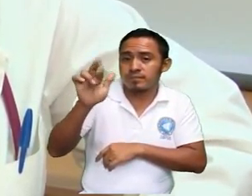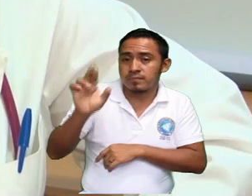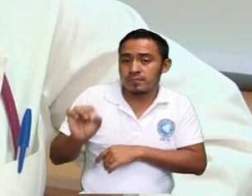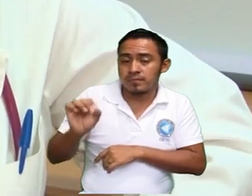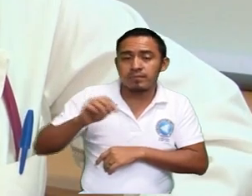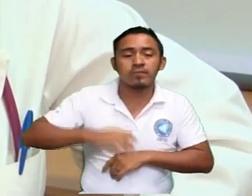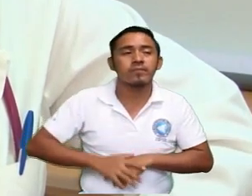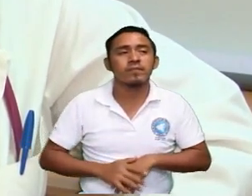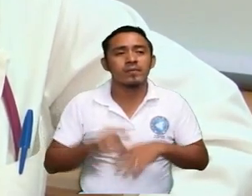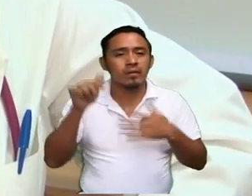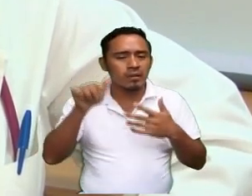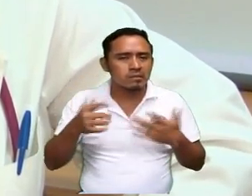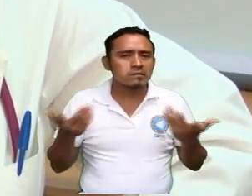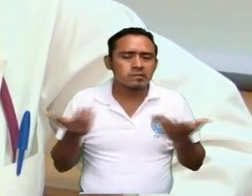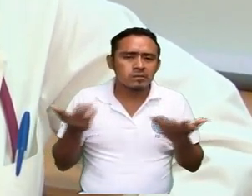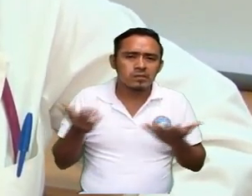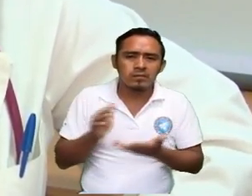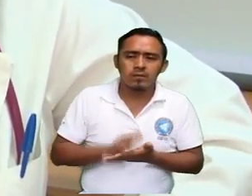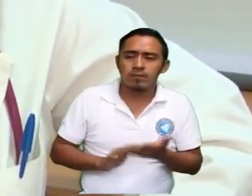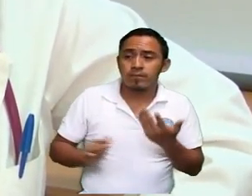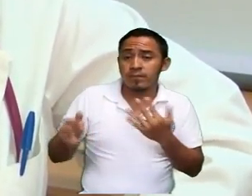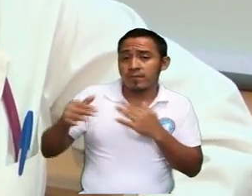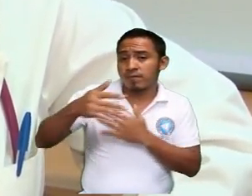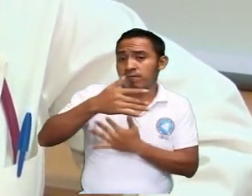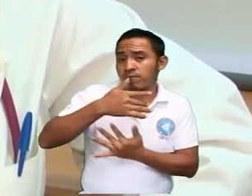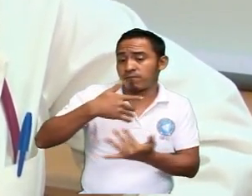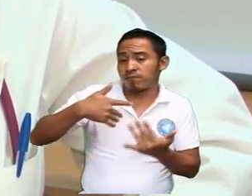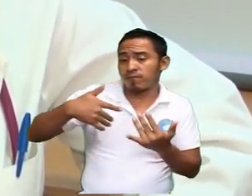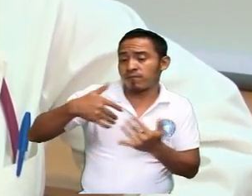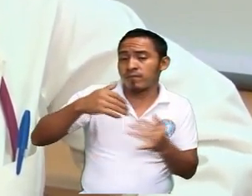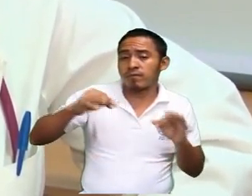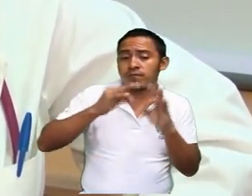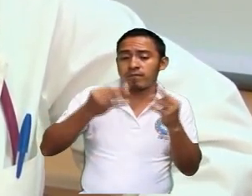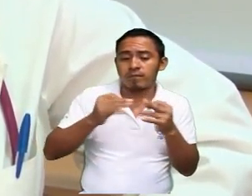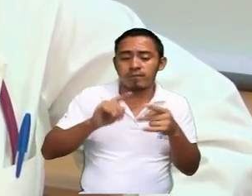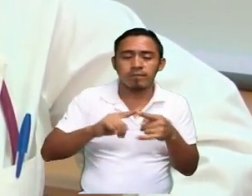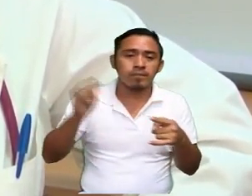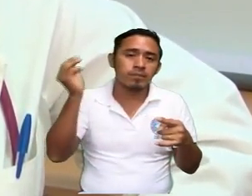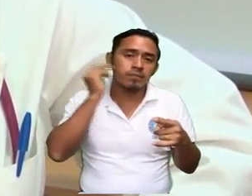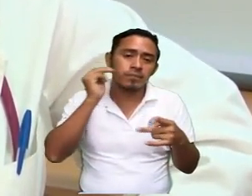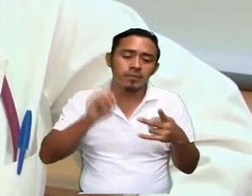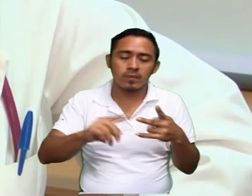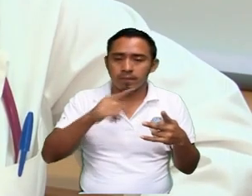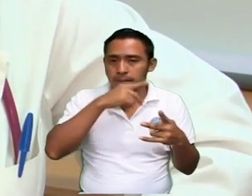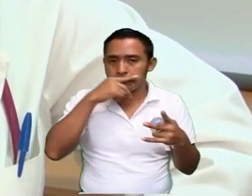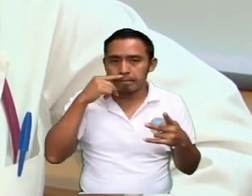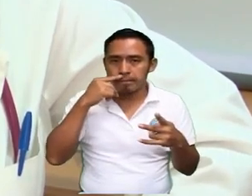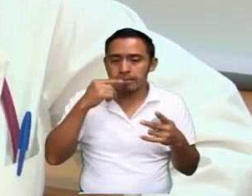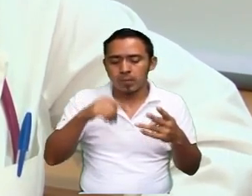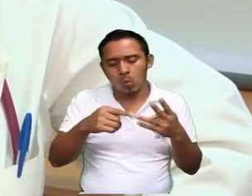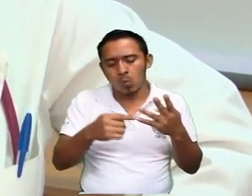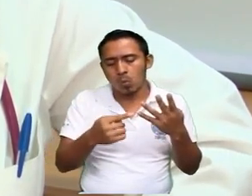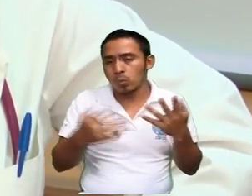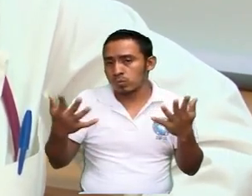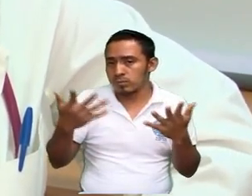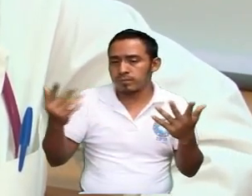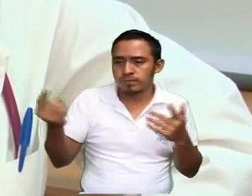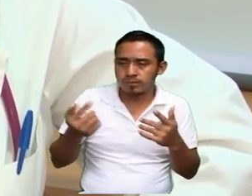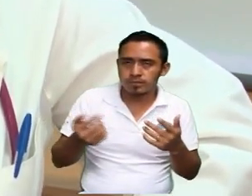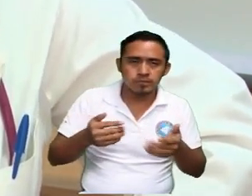tratar de que vincular a la familia, o sea, la madre, el padre y el núcleo familiar, para tratar de